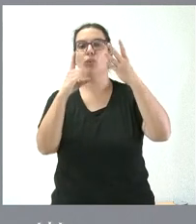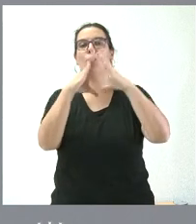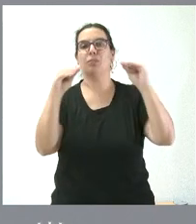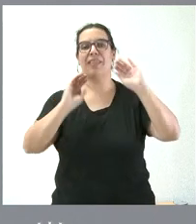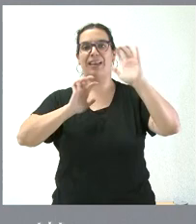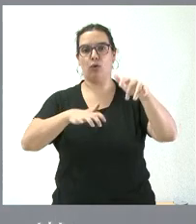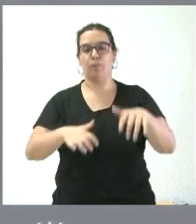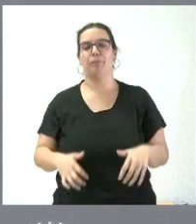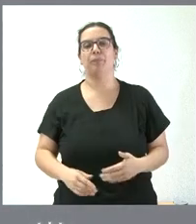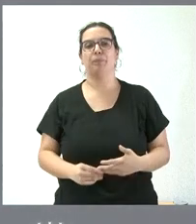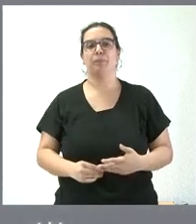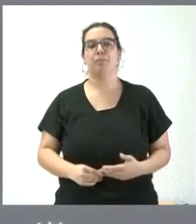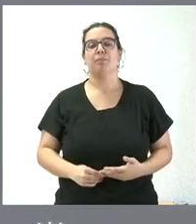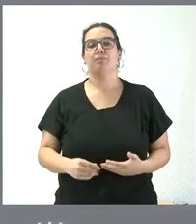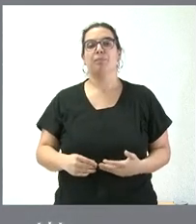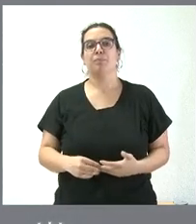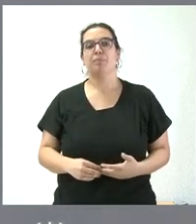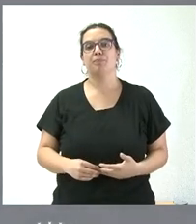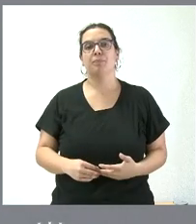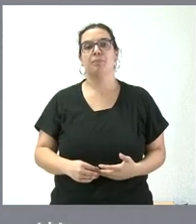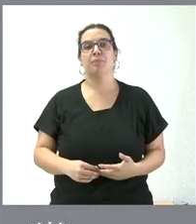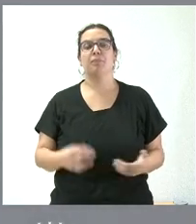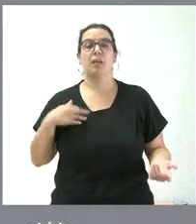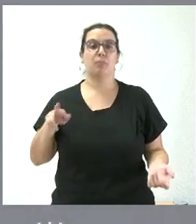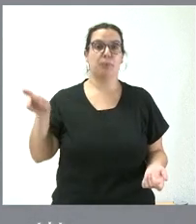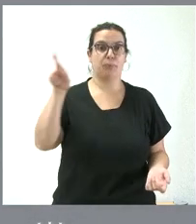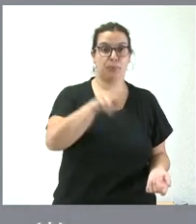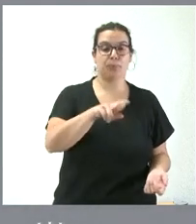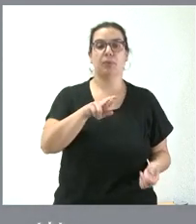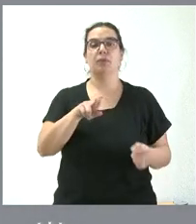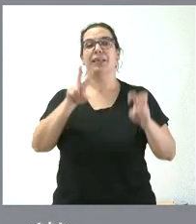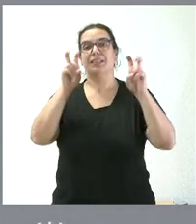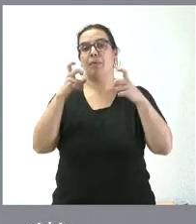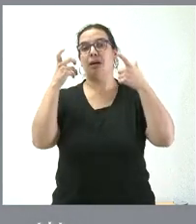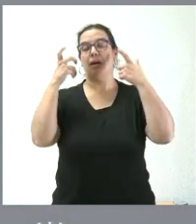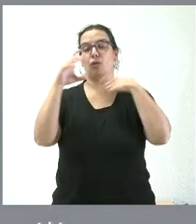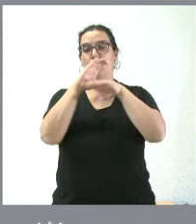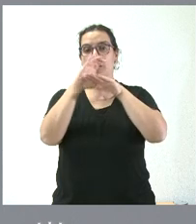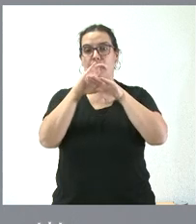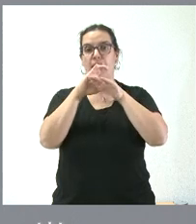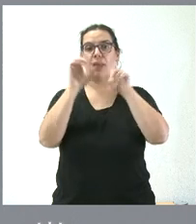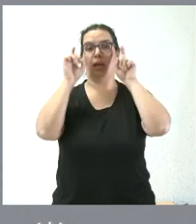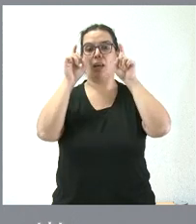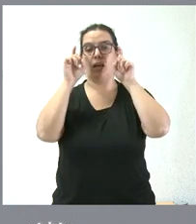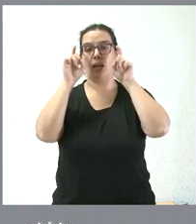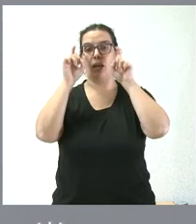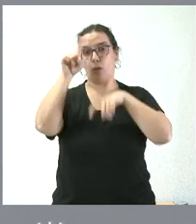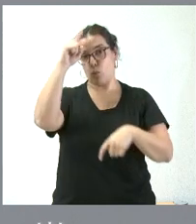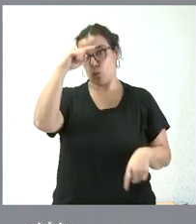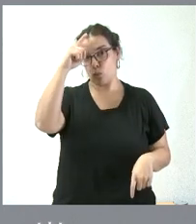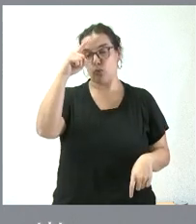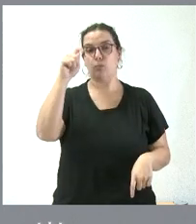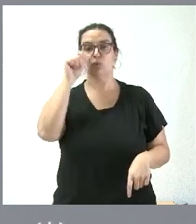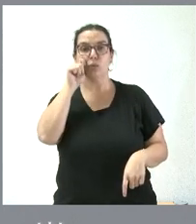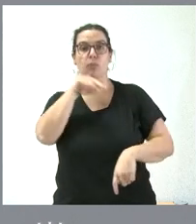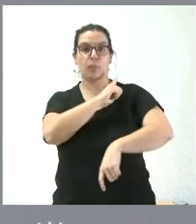universitario y por concluir ya el repaso en lo que tiene que ver con la consejería de cultura turismo